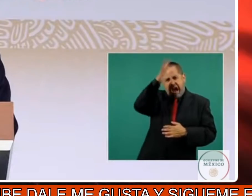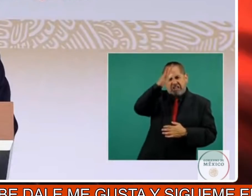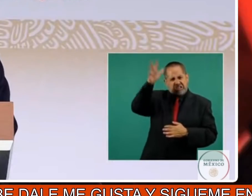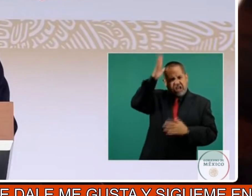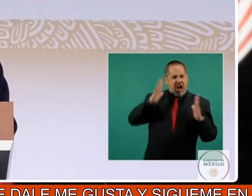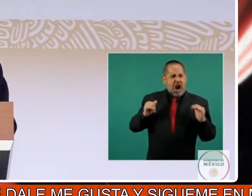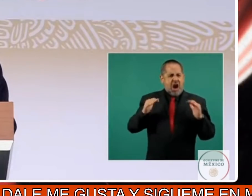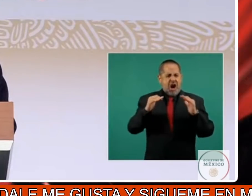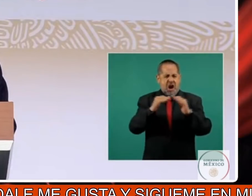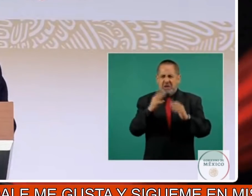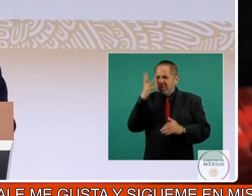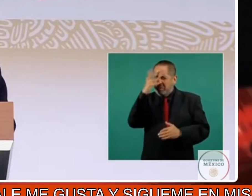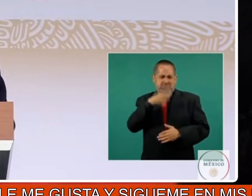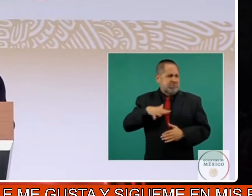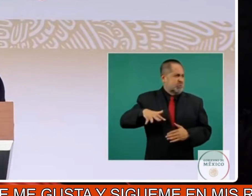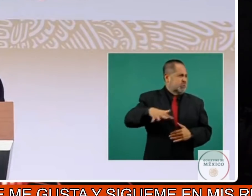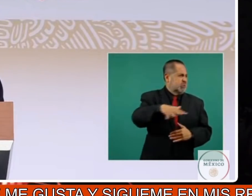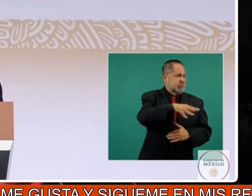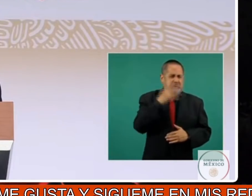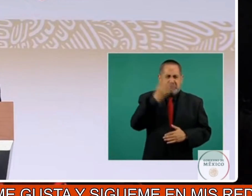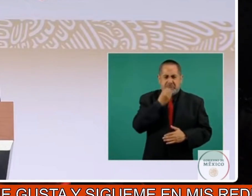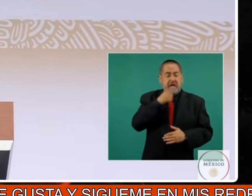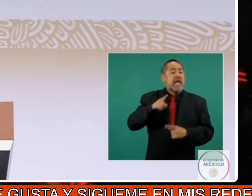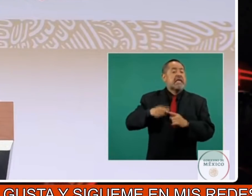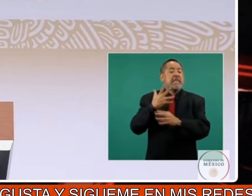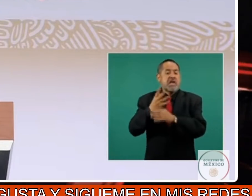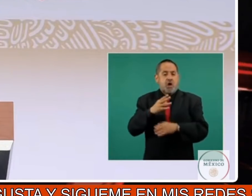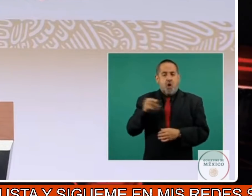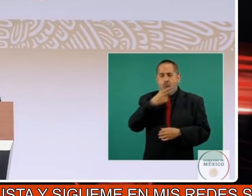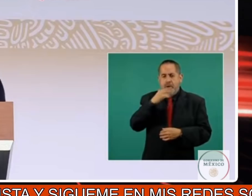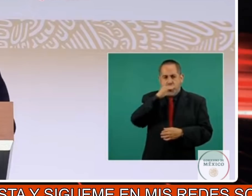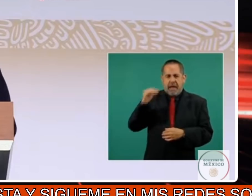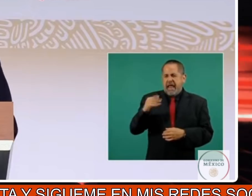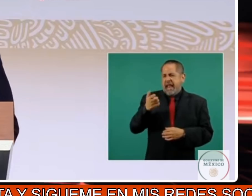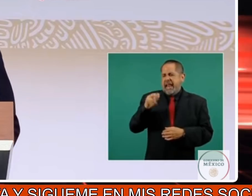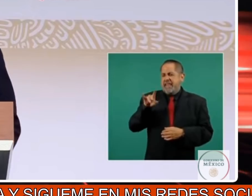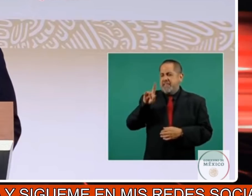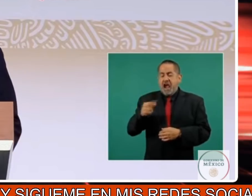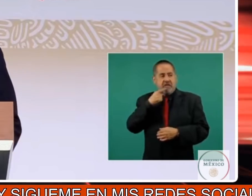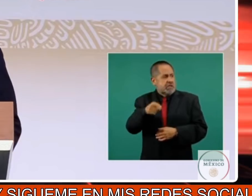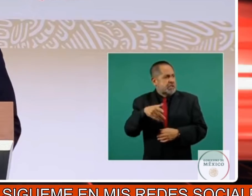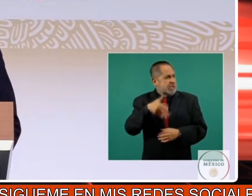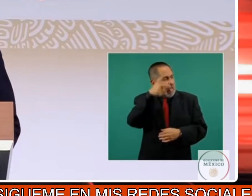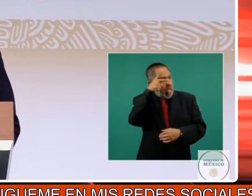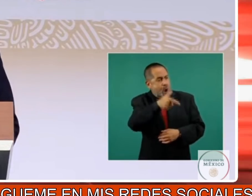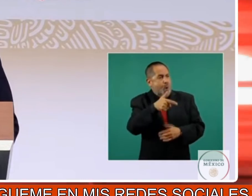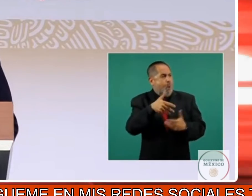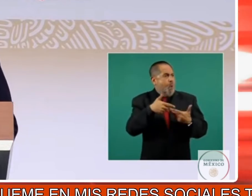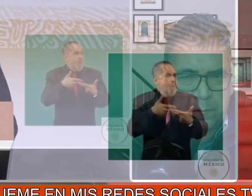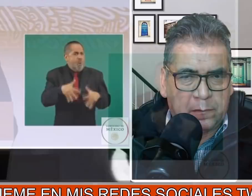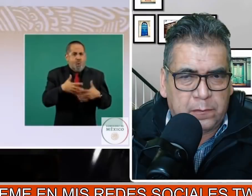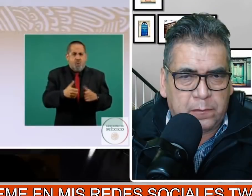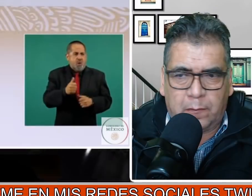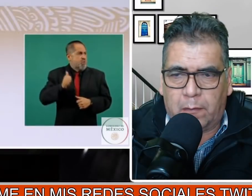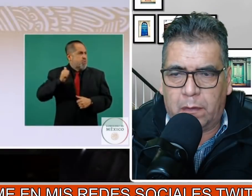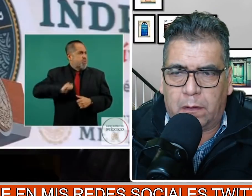Dicen el Teocali de Cholula, el cubano José María Heredia, abriendo una fascinante puerta a ese mundo nuestro, muy anterior